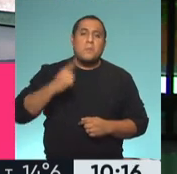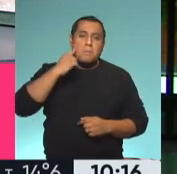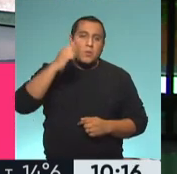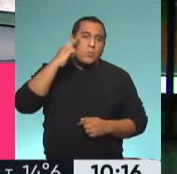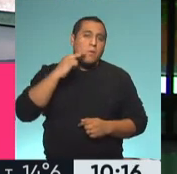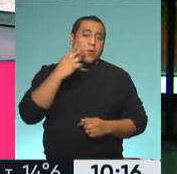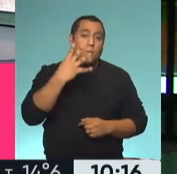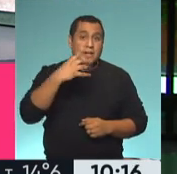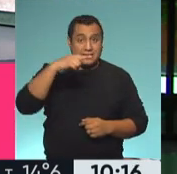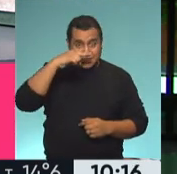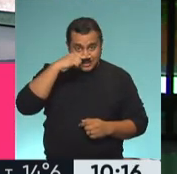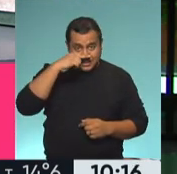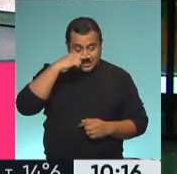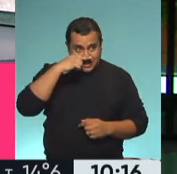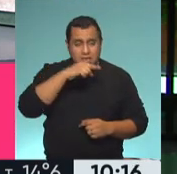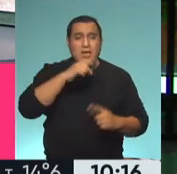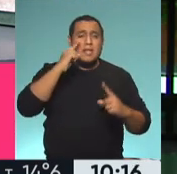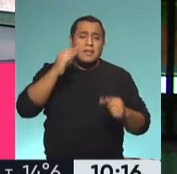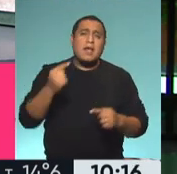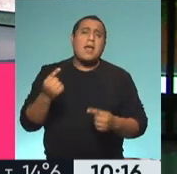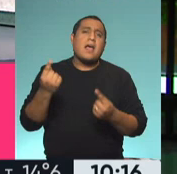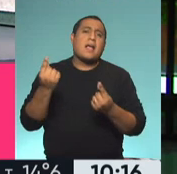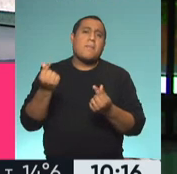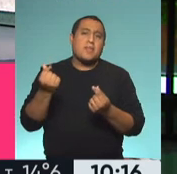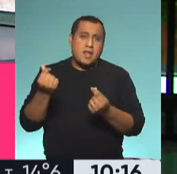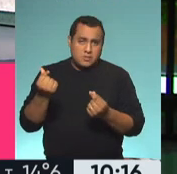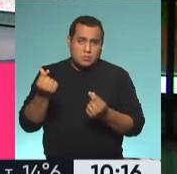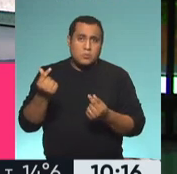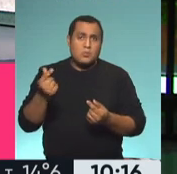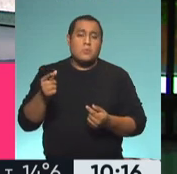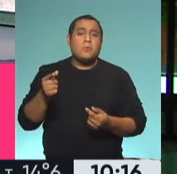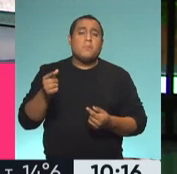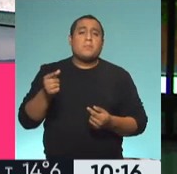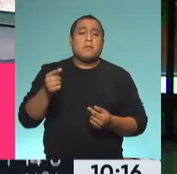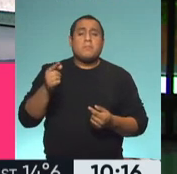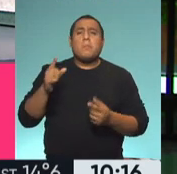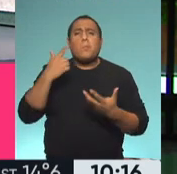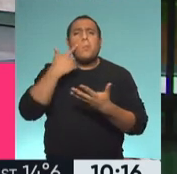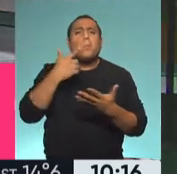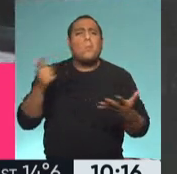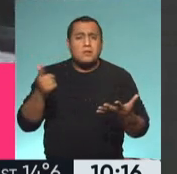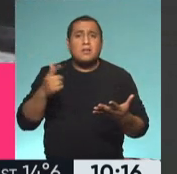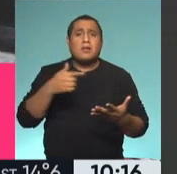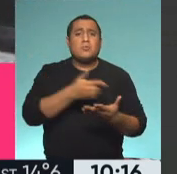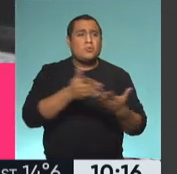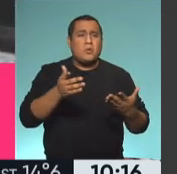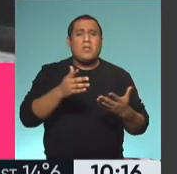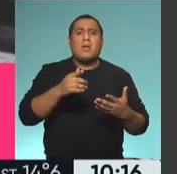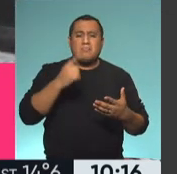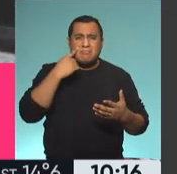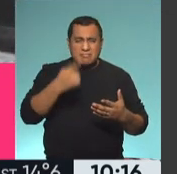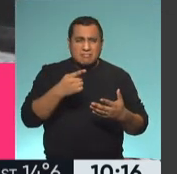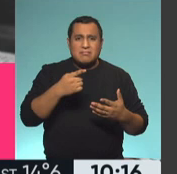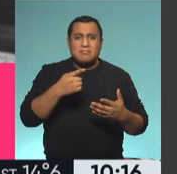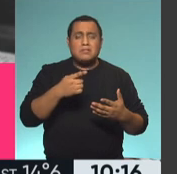1947, criticó al capitalismo, estableciendo un paralelismo entre los crímenes del protagonista y los